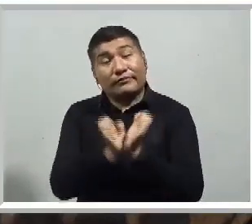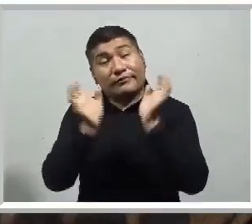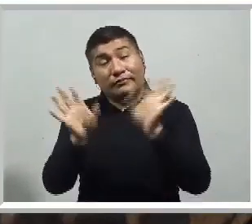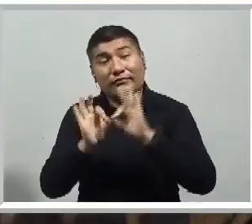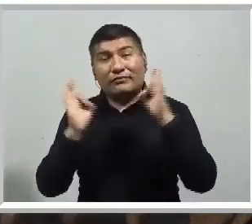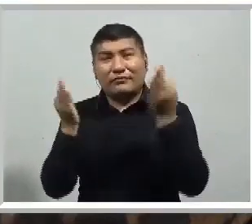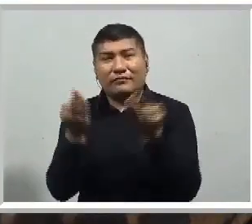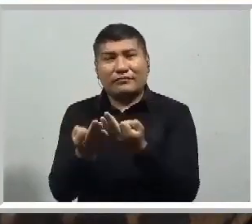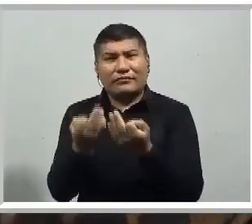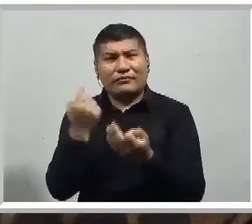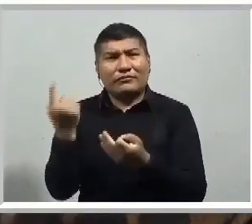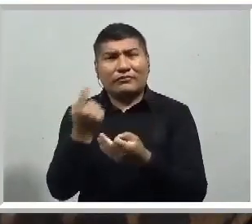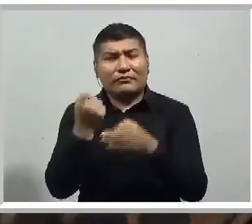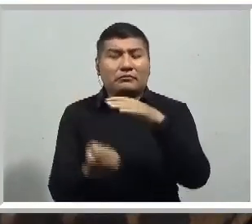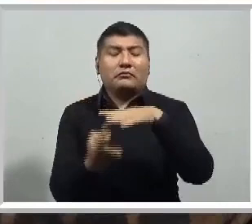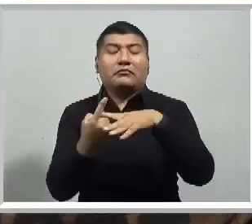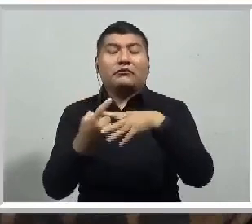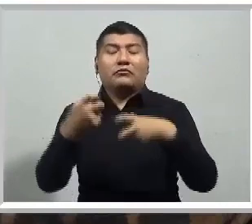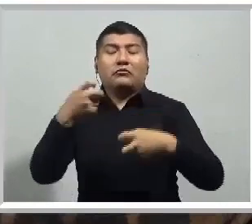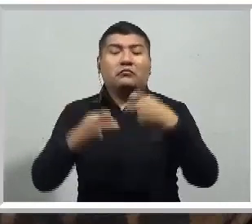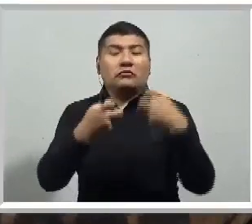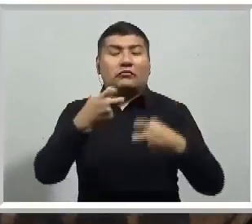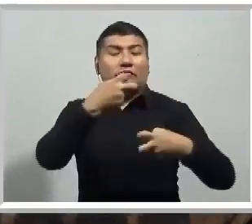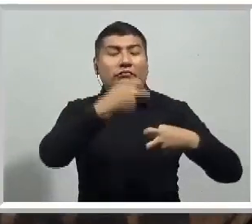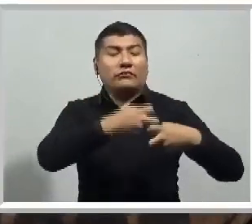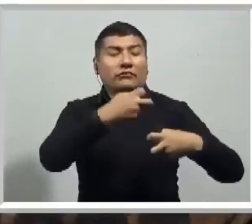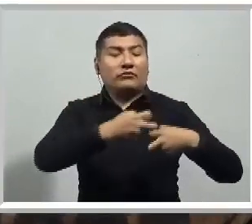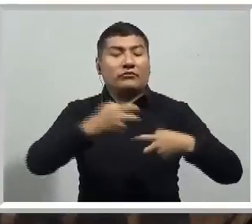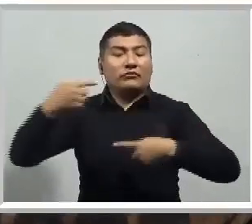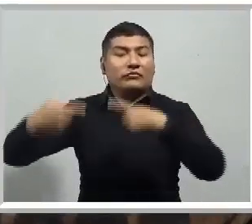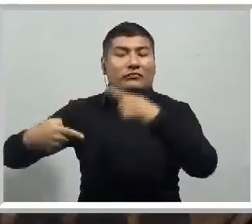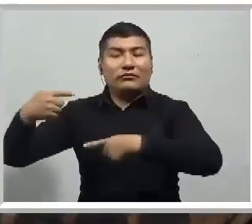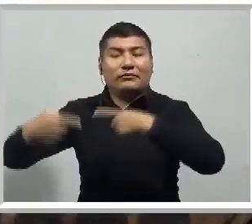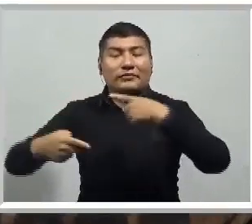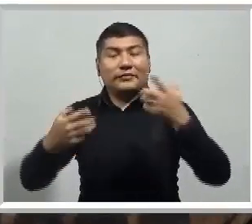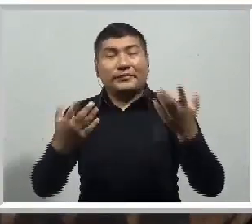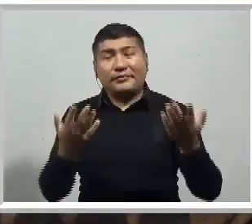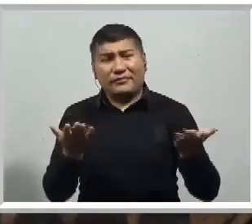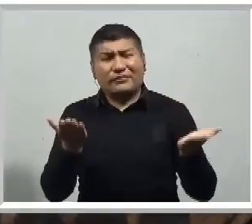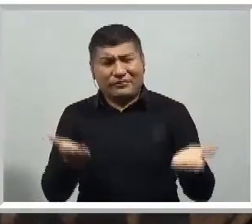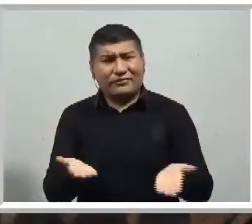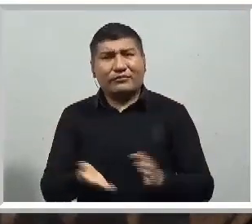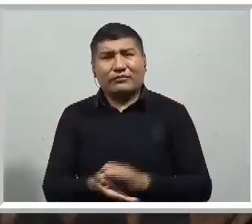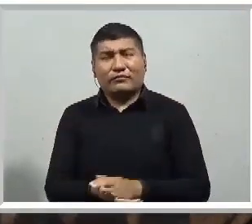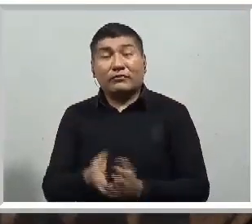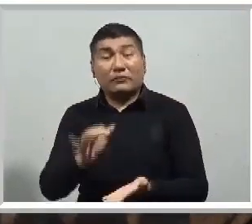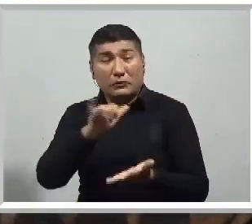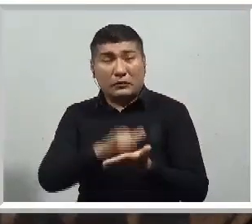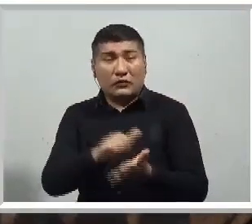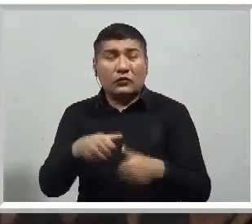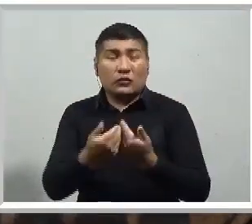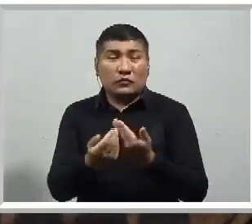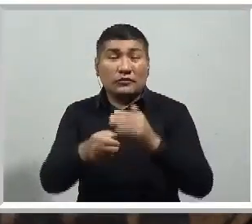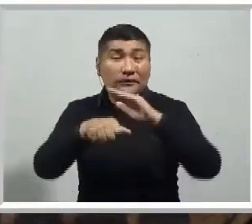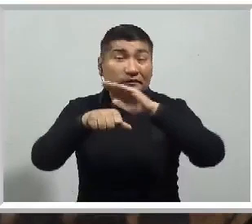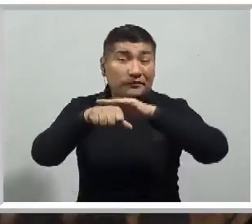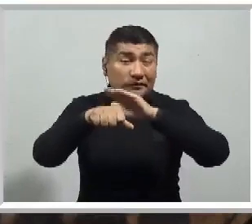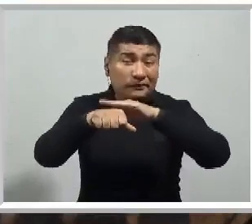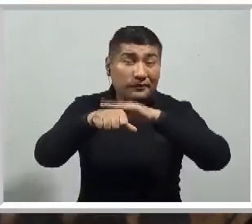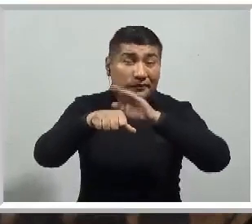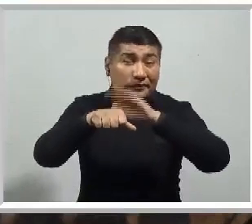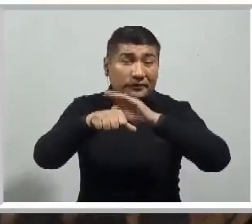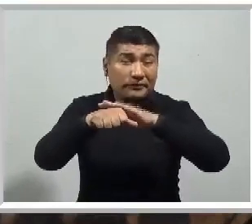faltan problemas, dificultades, discusiones, por eso como consejo que nace de